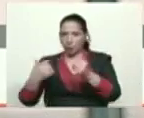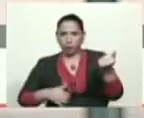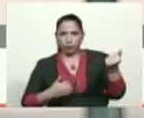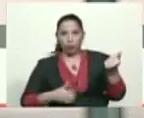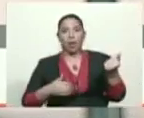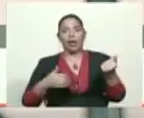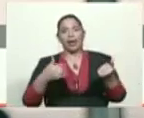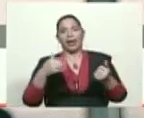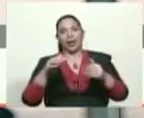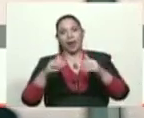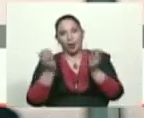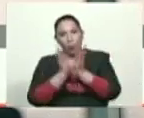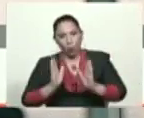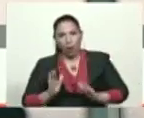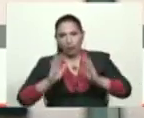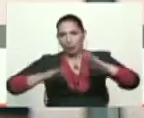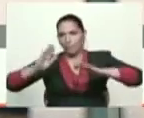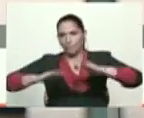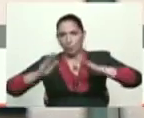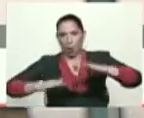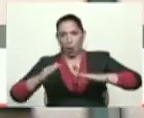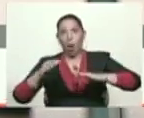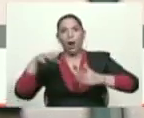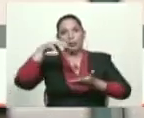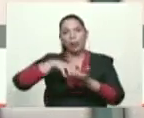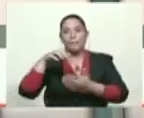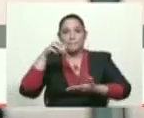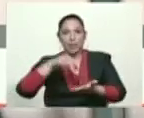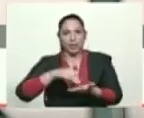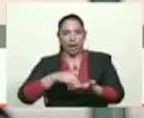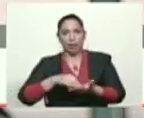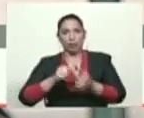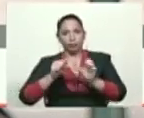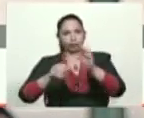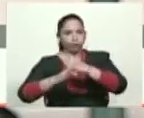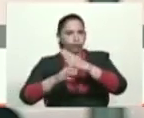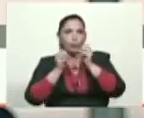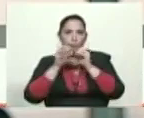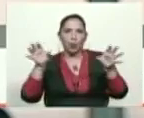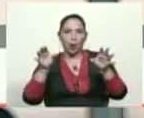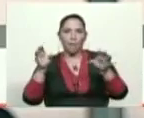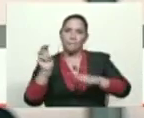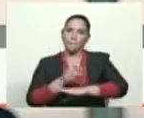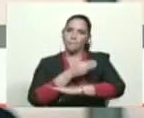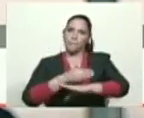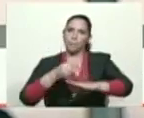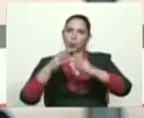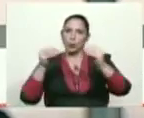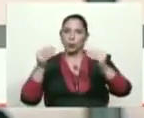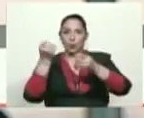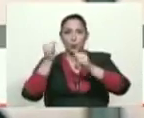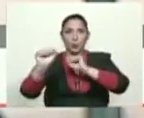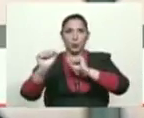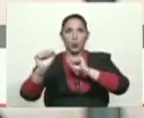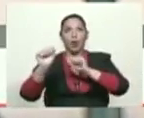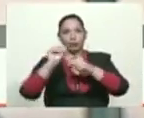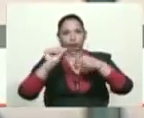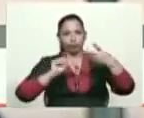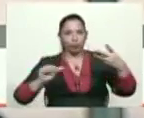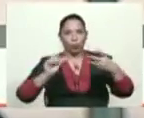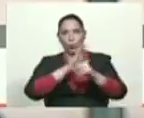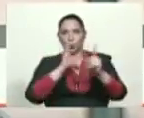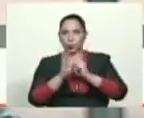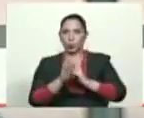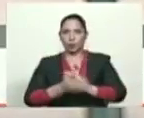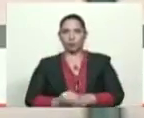tambor en el estado miranda con el gobernador electo rodríguez y así seguir masificando toda la prevención en el área cultural en